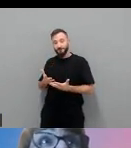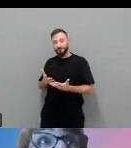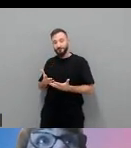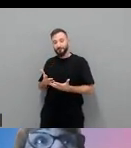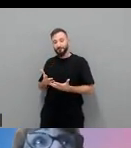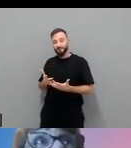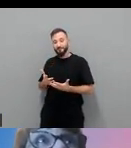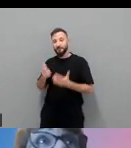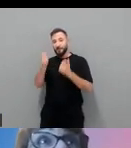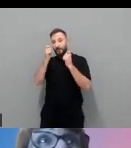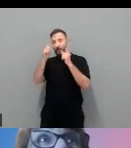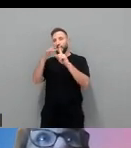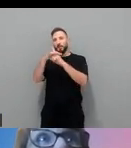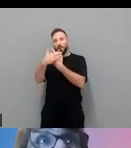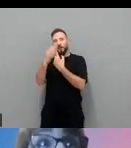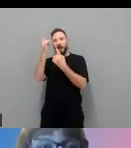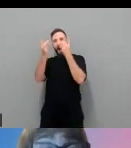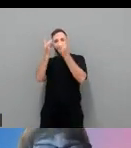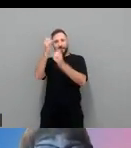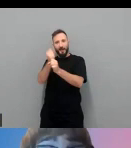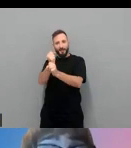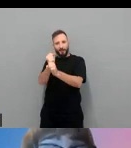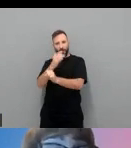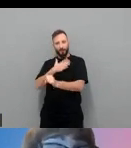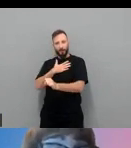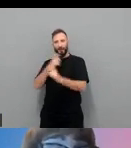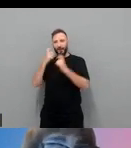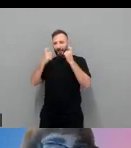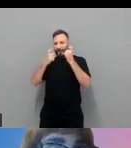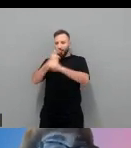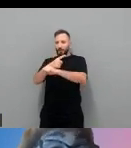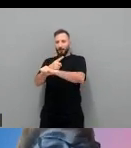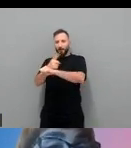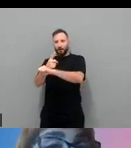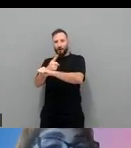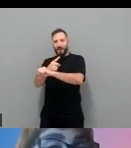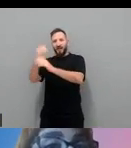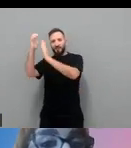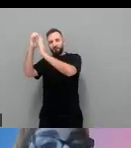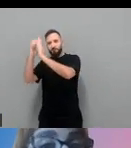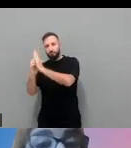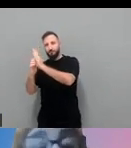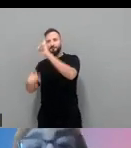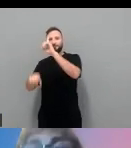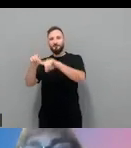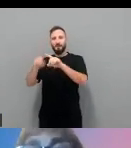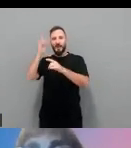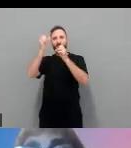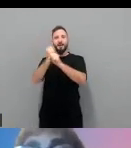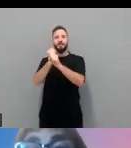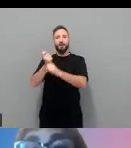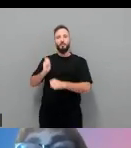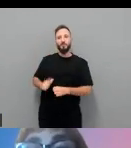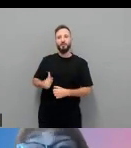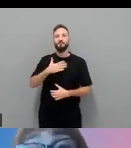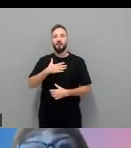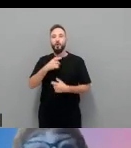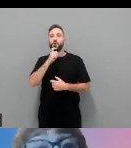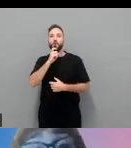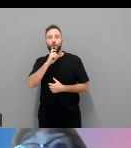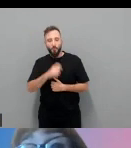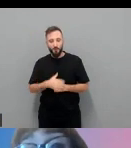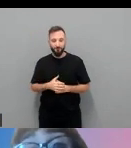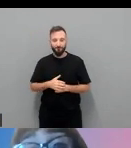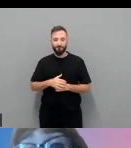teniendo en cuenta mis actividades, cómo voy a reducir la jornada en función de mi actividad profesional, ¿vale? Y